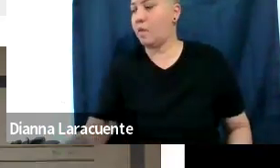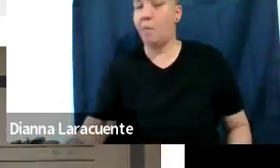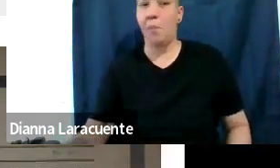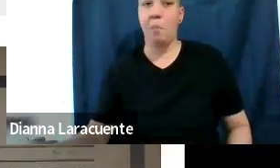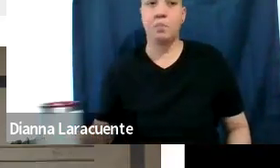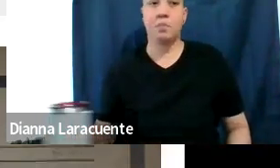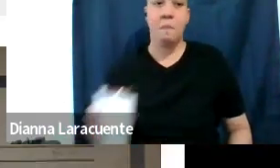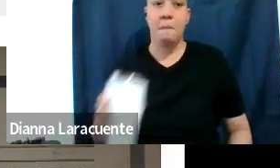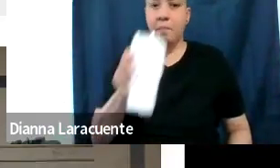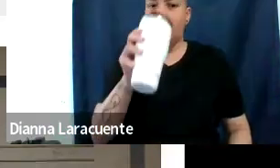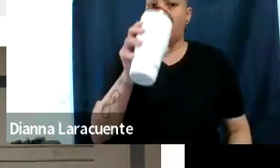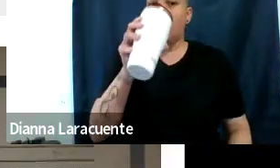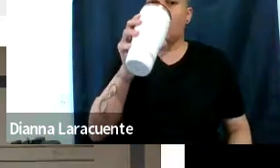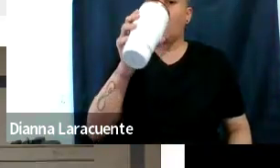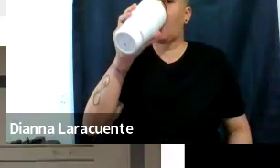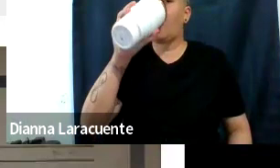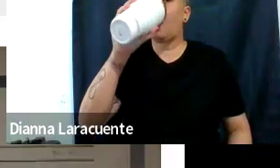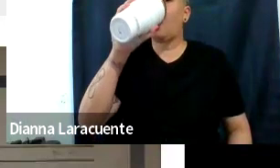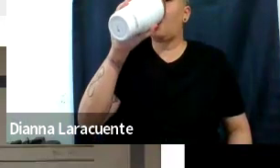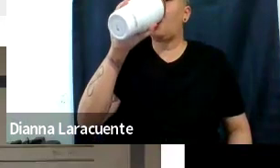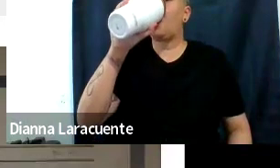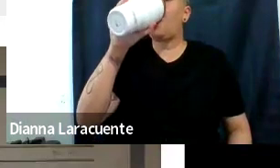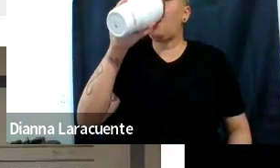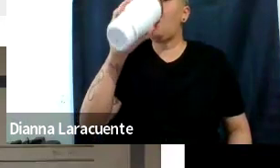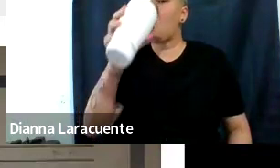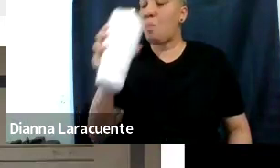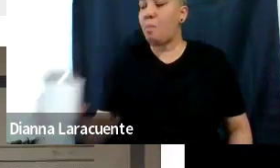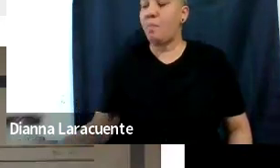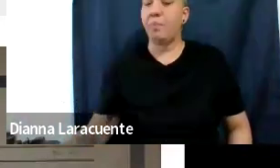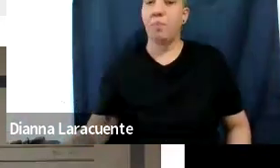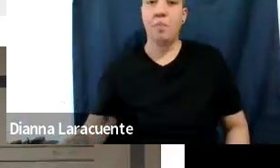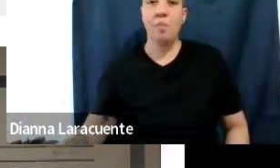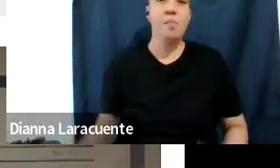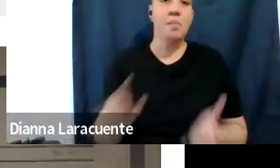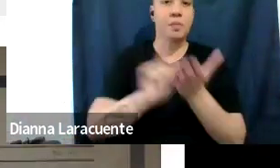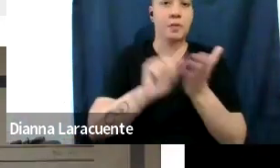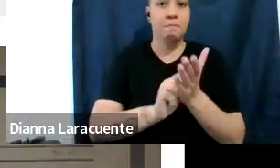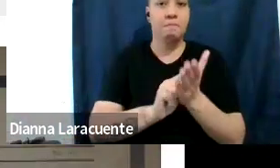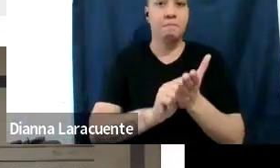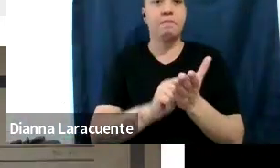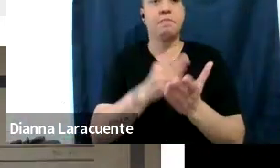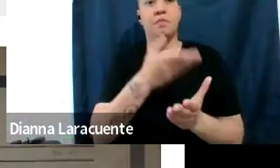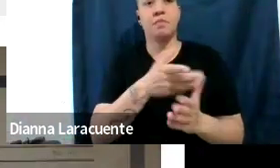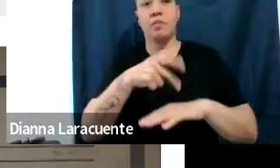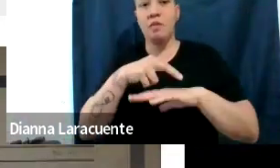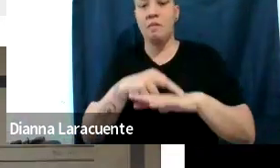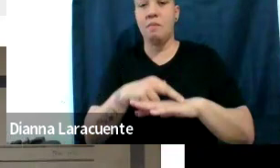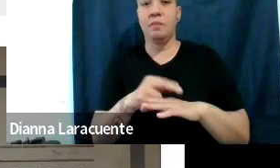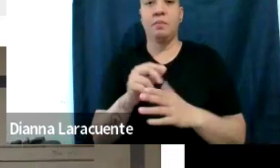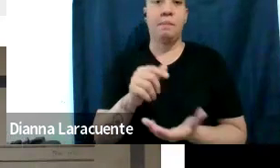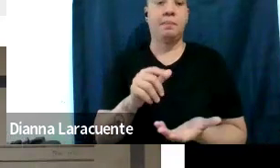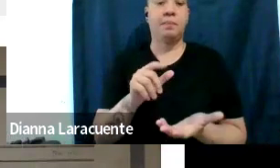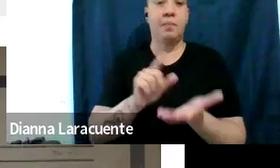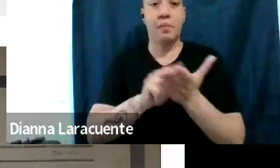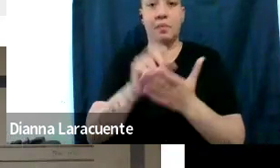homenaje. Eso es, mira, los periódicos, el Águila de Puerto Rico, homenajes a es que miren, y la prensa en Estados